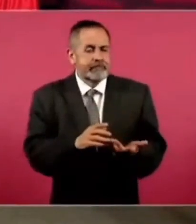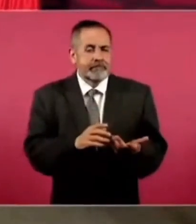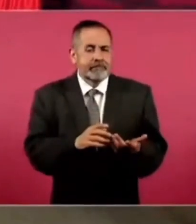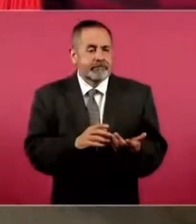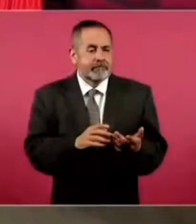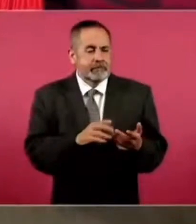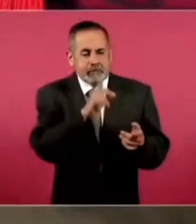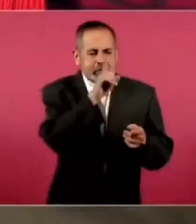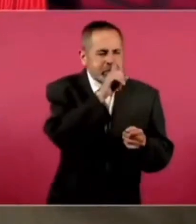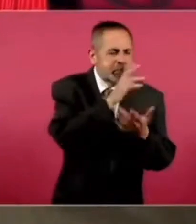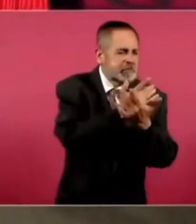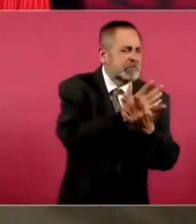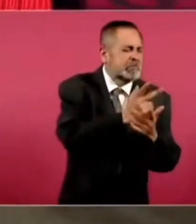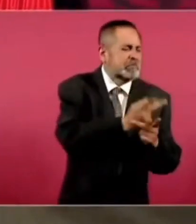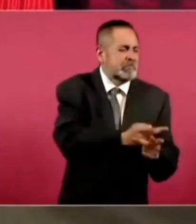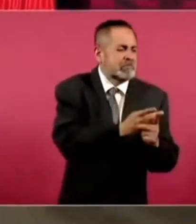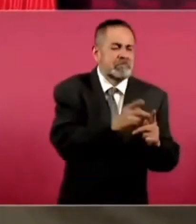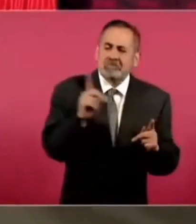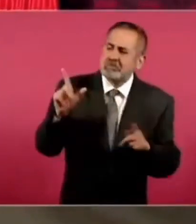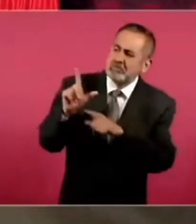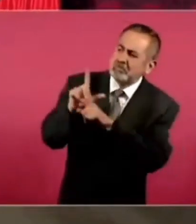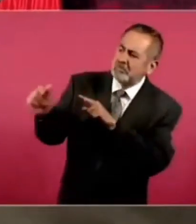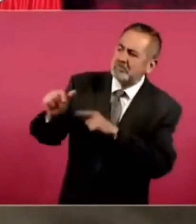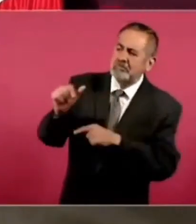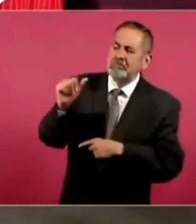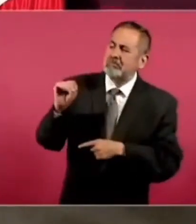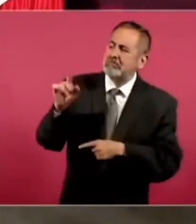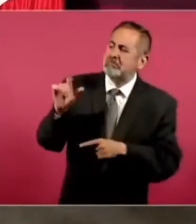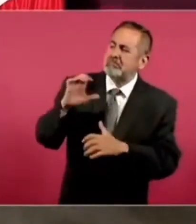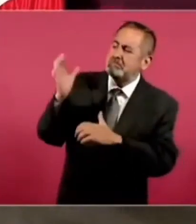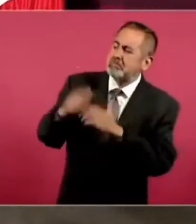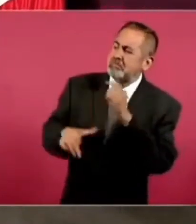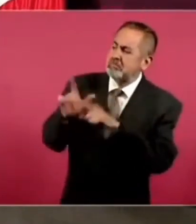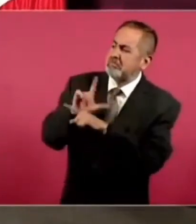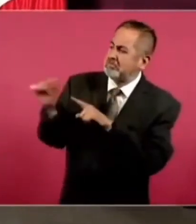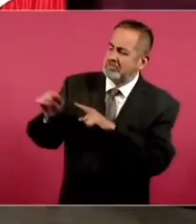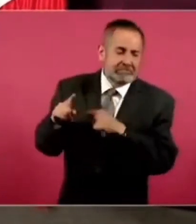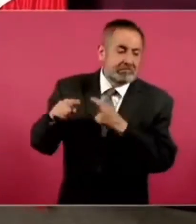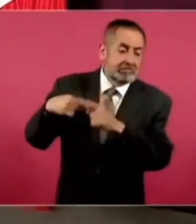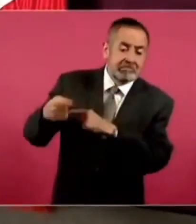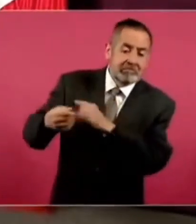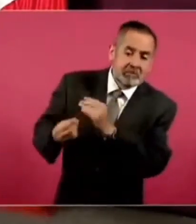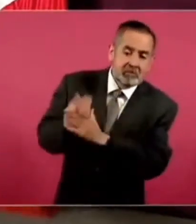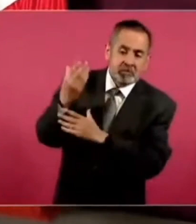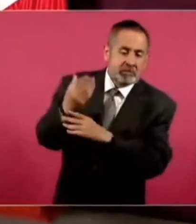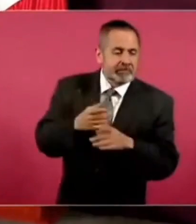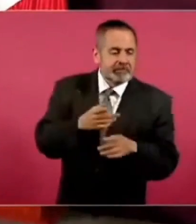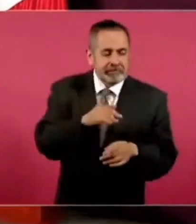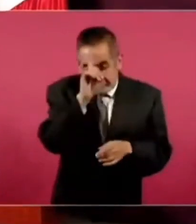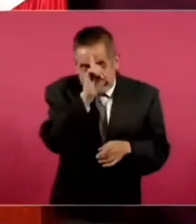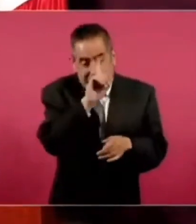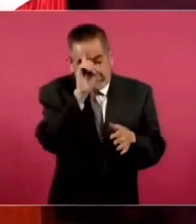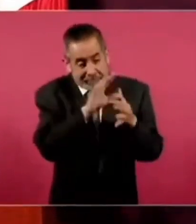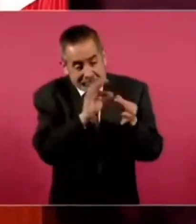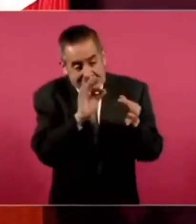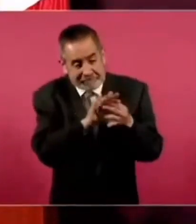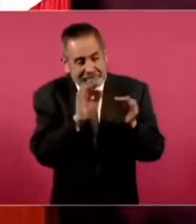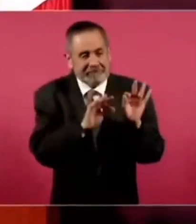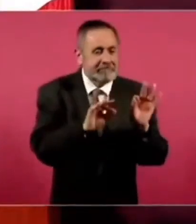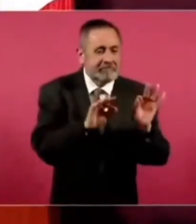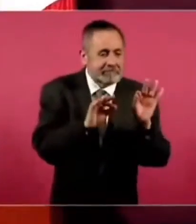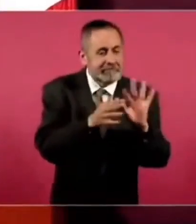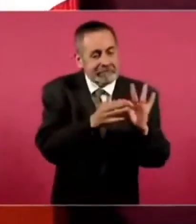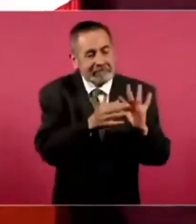se va a ir Andrés Manuel, y les pueden estar diciendo que van